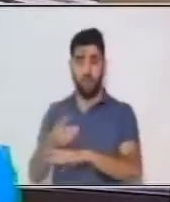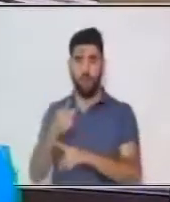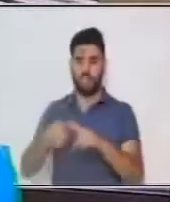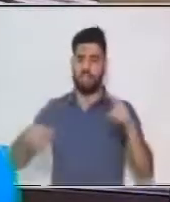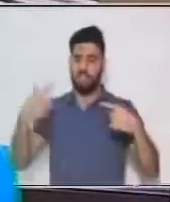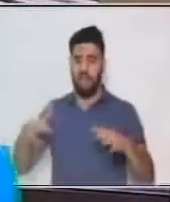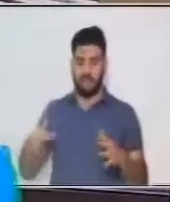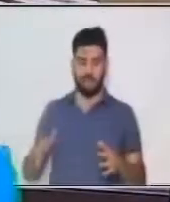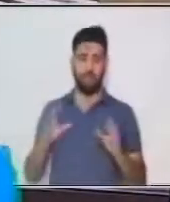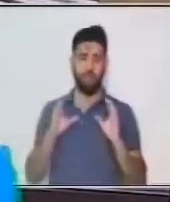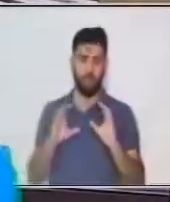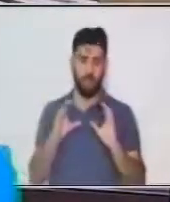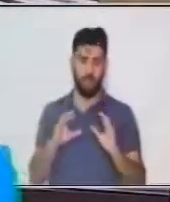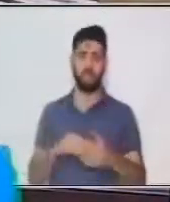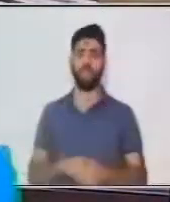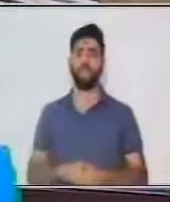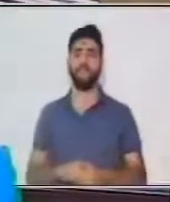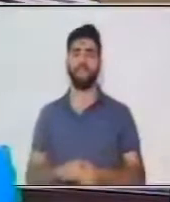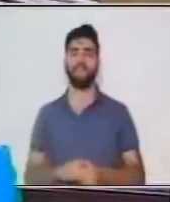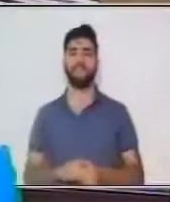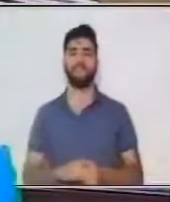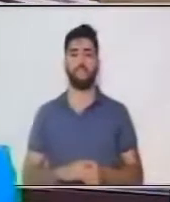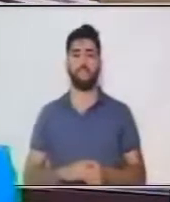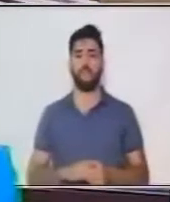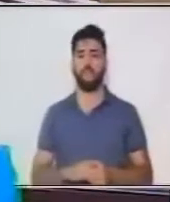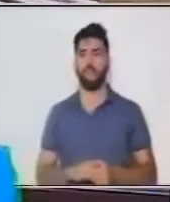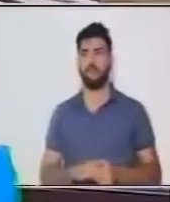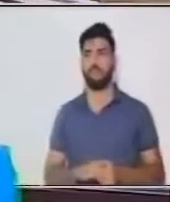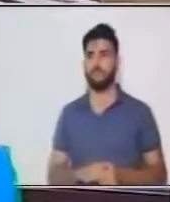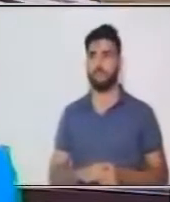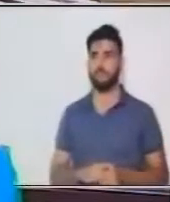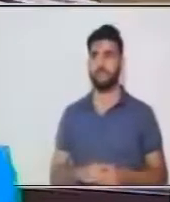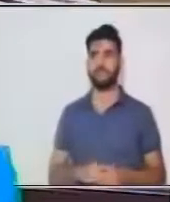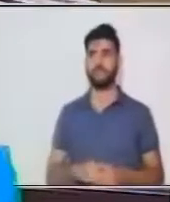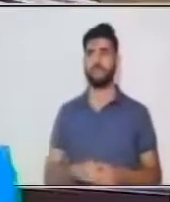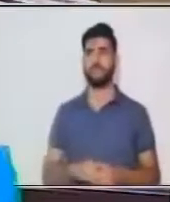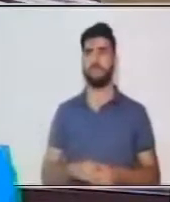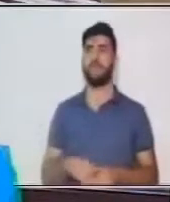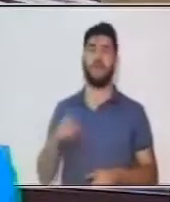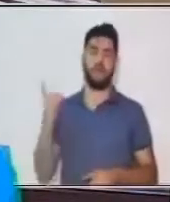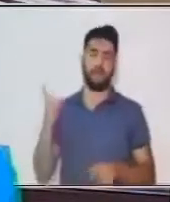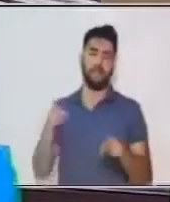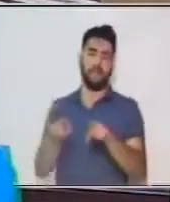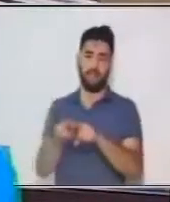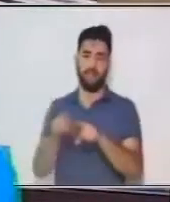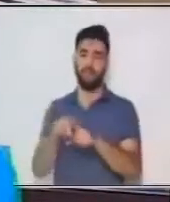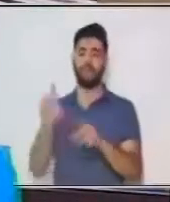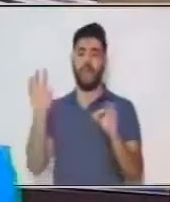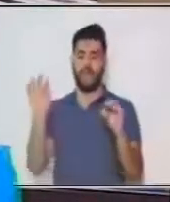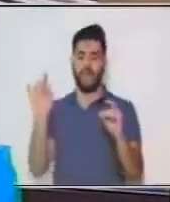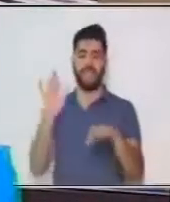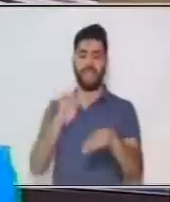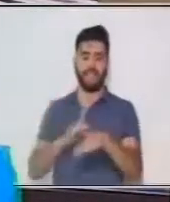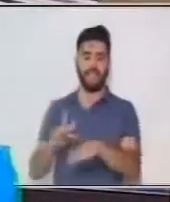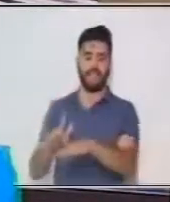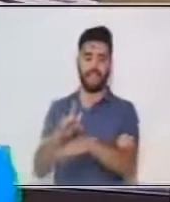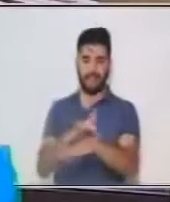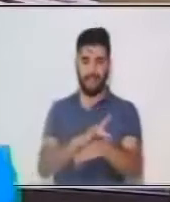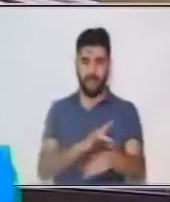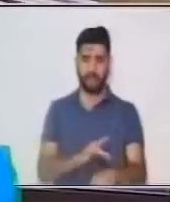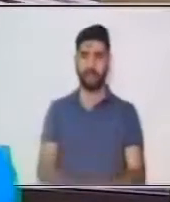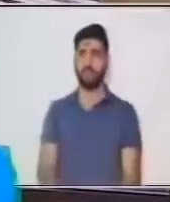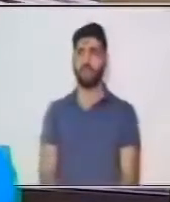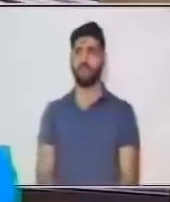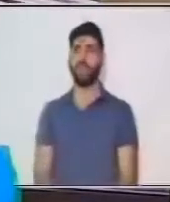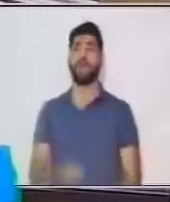filo. ¿Qué sentido utilizas para saber que un cuchillo tiene filo? Muy bien, utilizas el